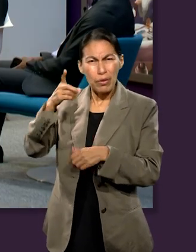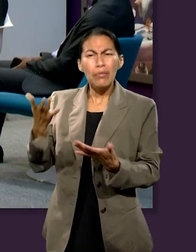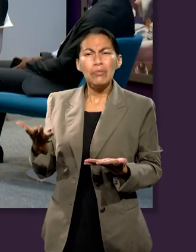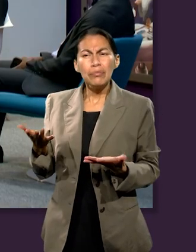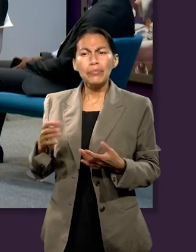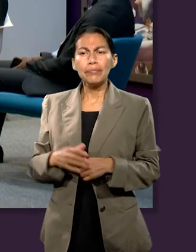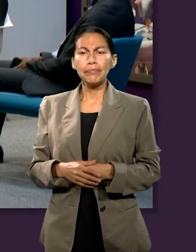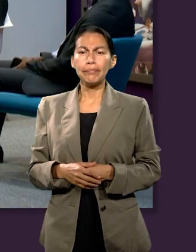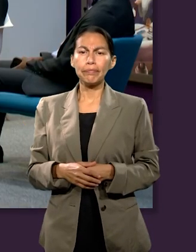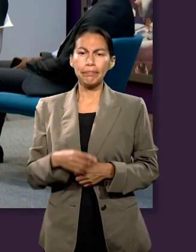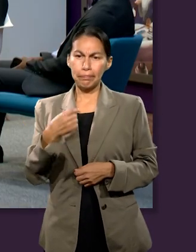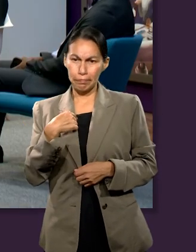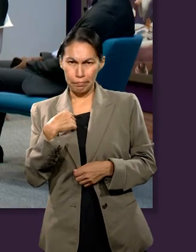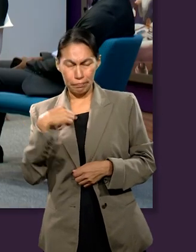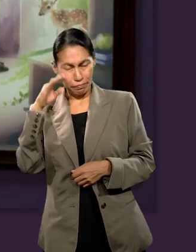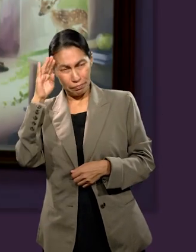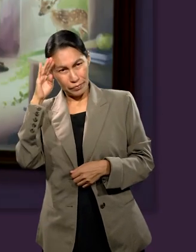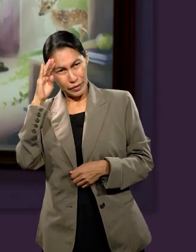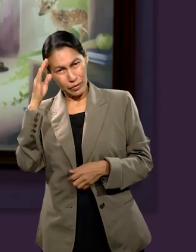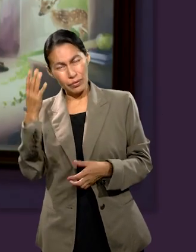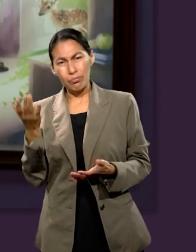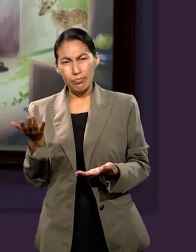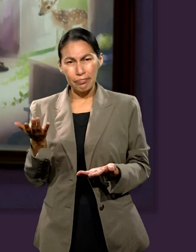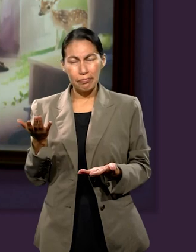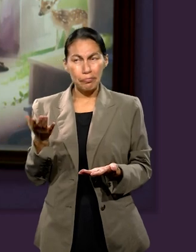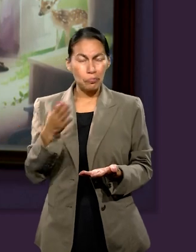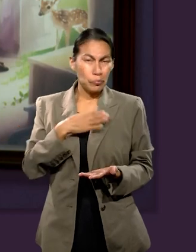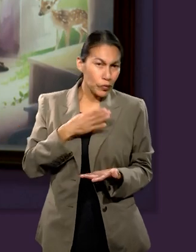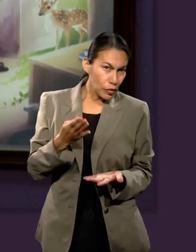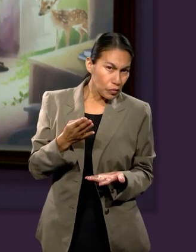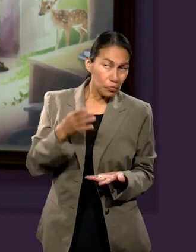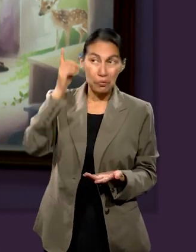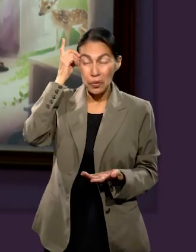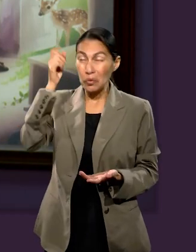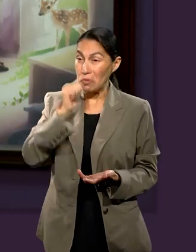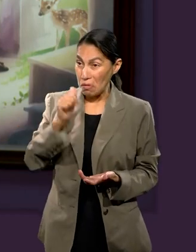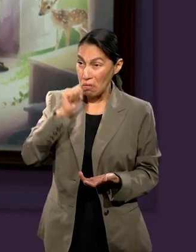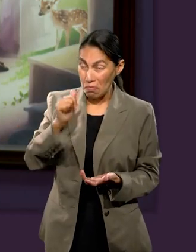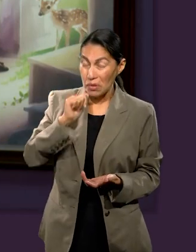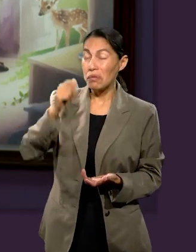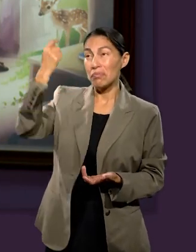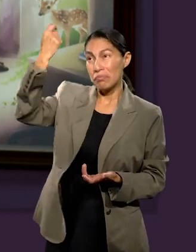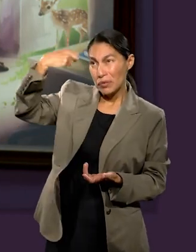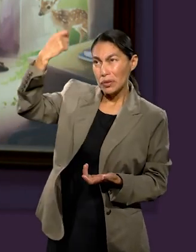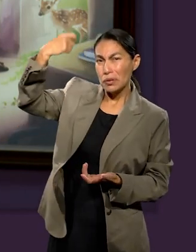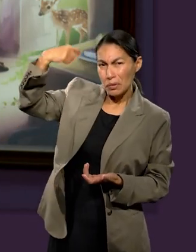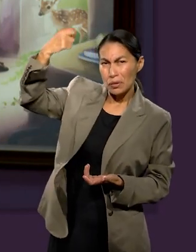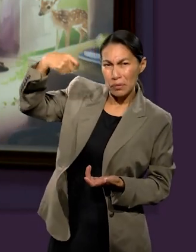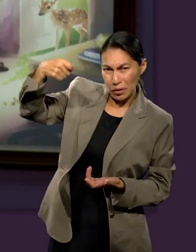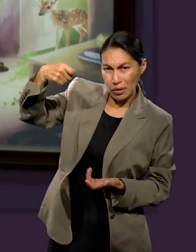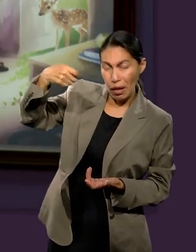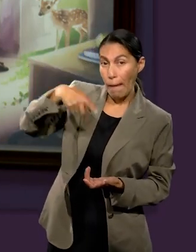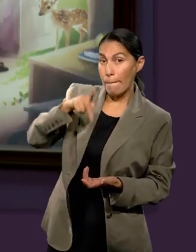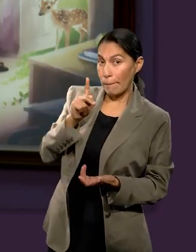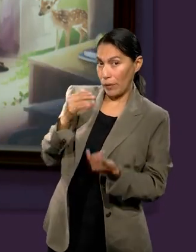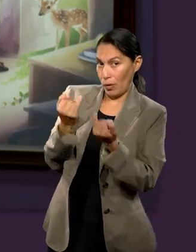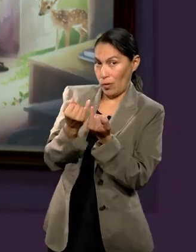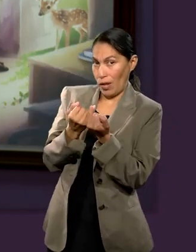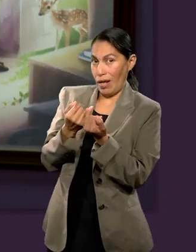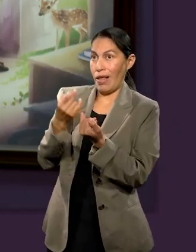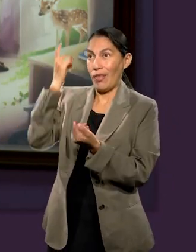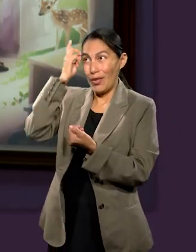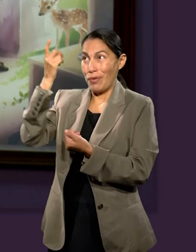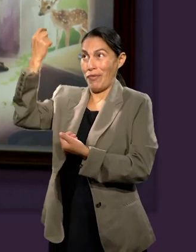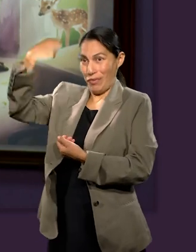pues yo creo que igual muchas veces Bueno Dios más bien dicho siempre nos bendice pero nosotros también tenemos que